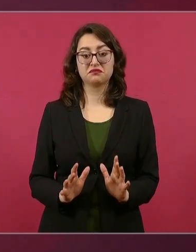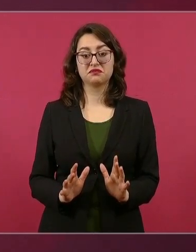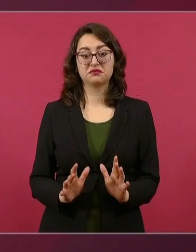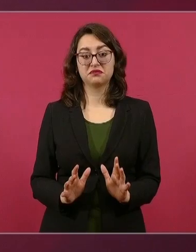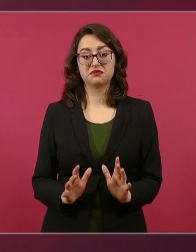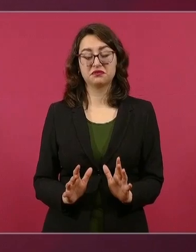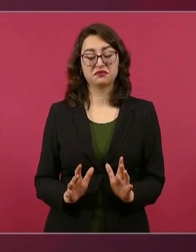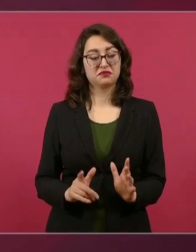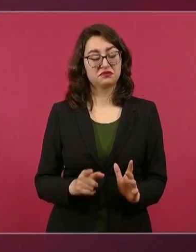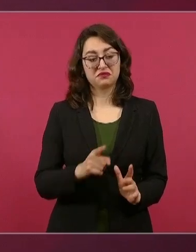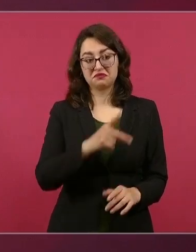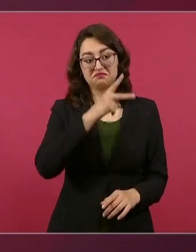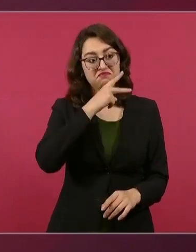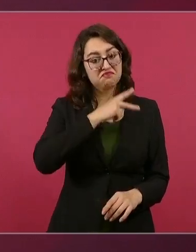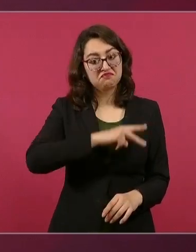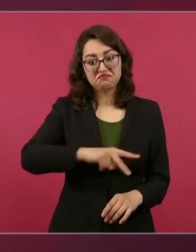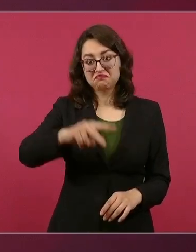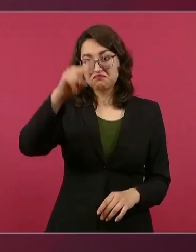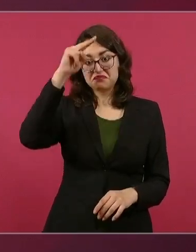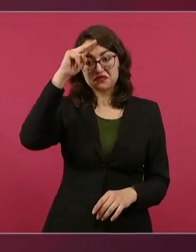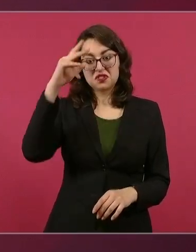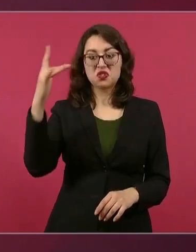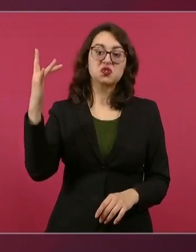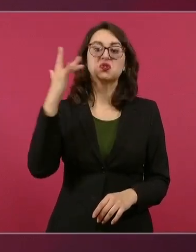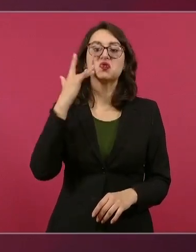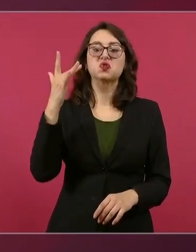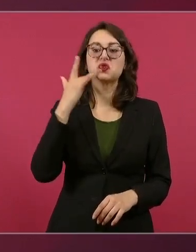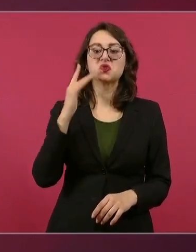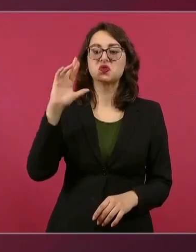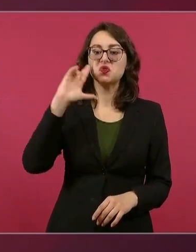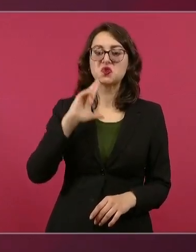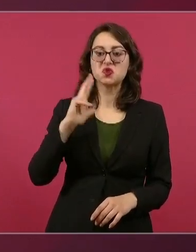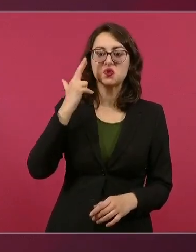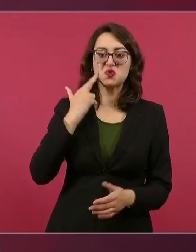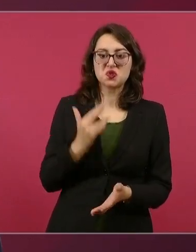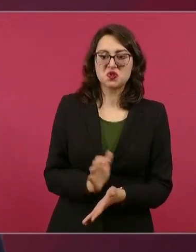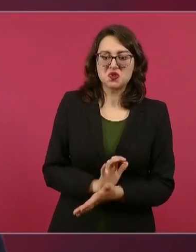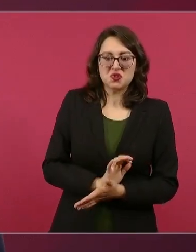y muy clasistas y muy racistas,